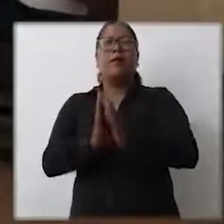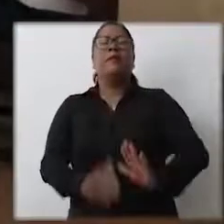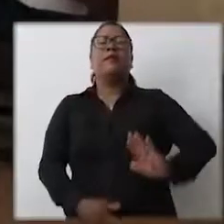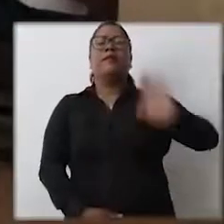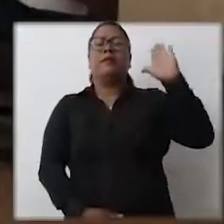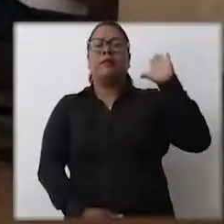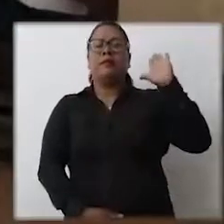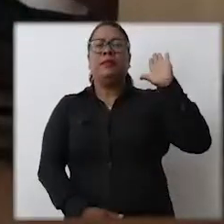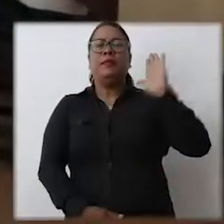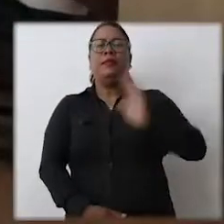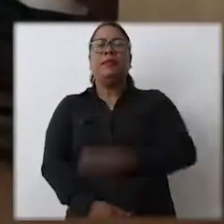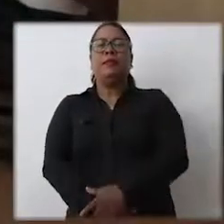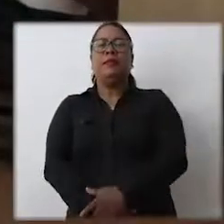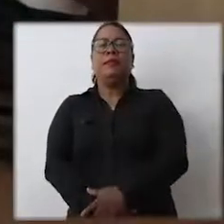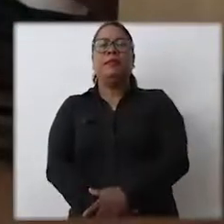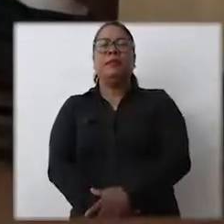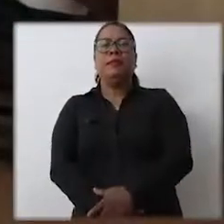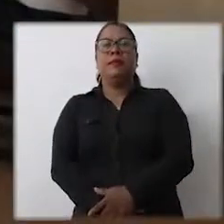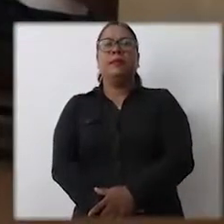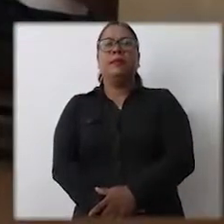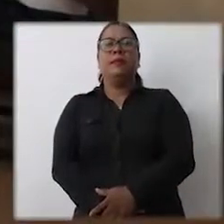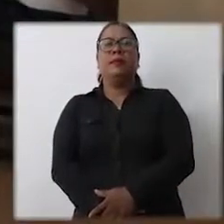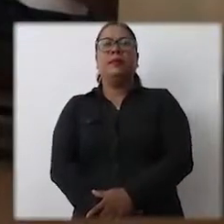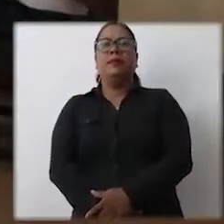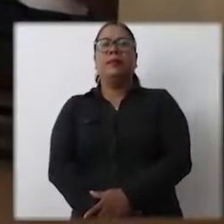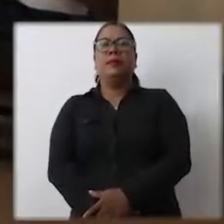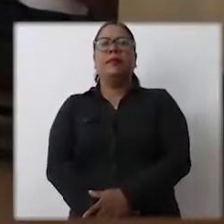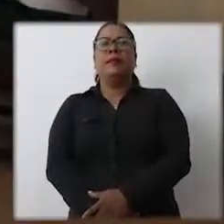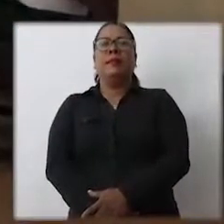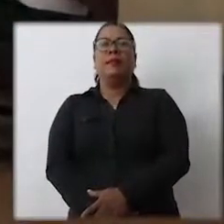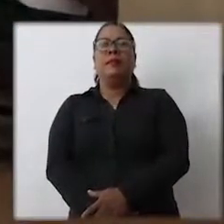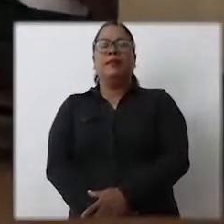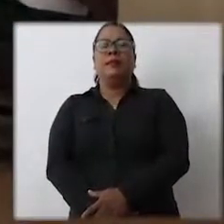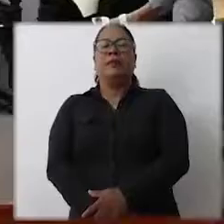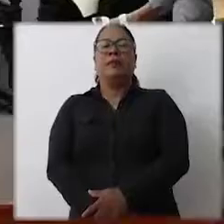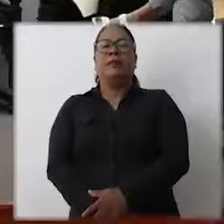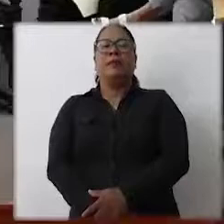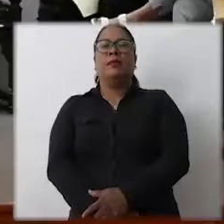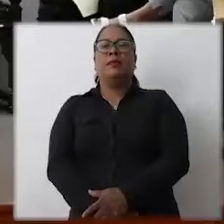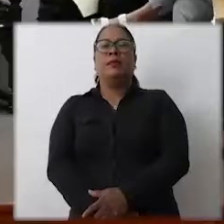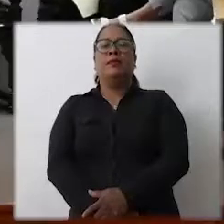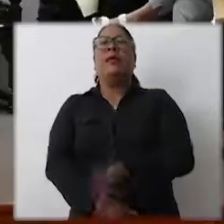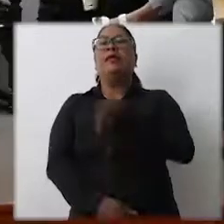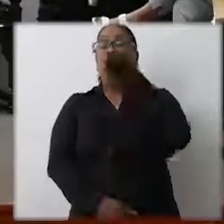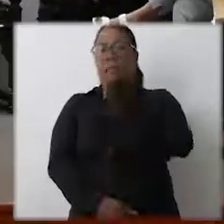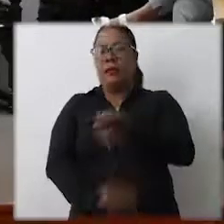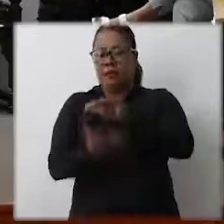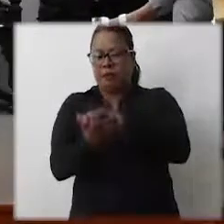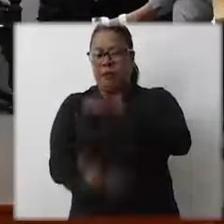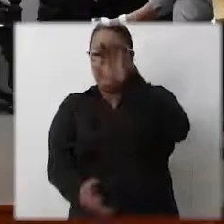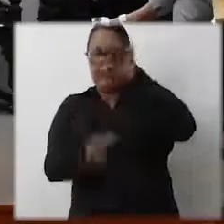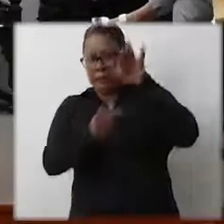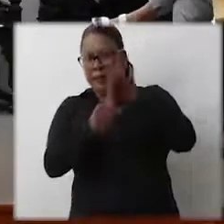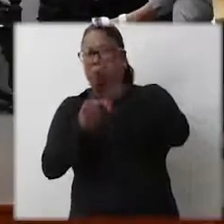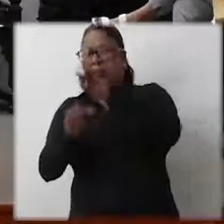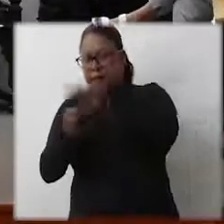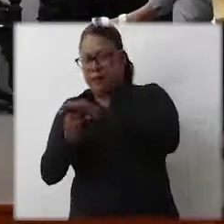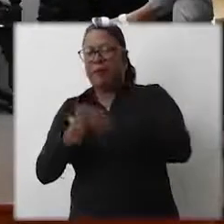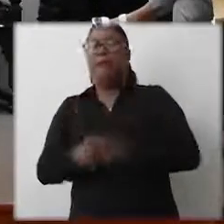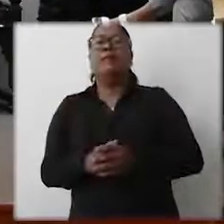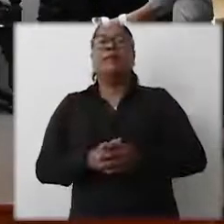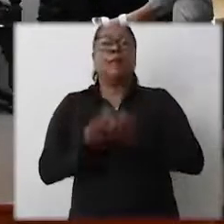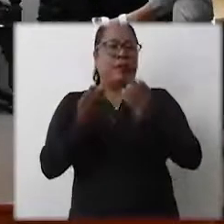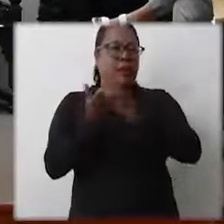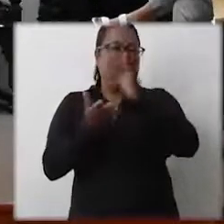y Nomenclatura Municipal, así como a la Comisión de Asuntos Indígenas y Afromexicanos, y de cuenta con el siguiente asunto en